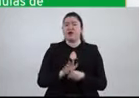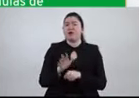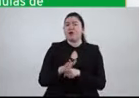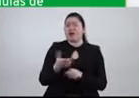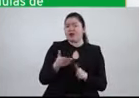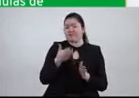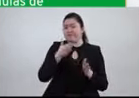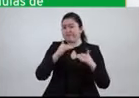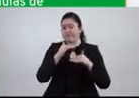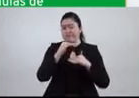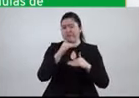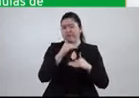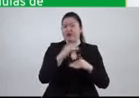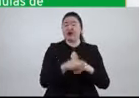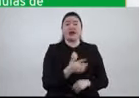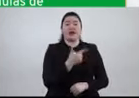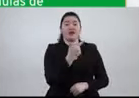capacidad máxima de